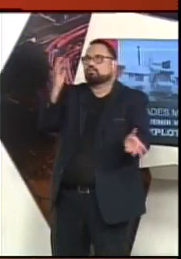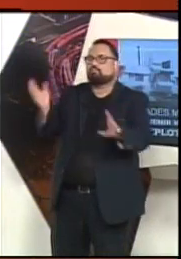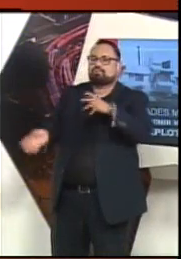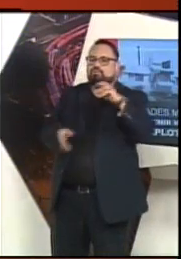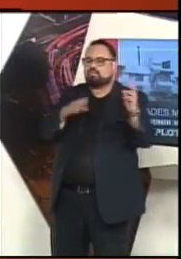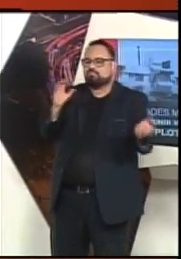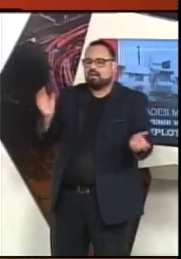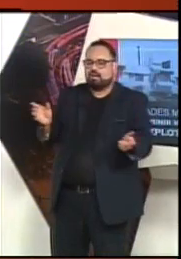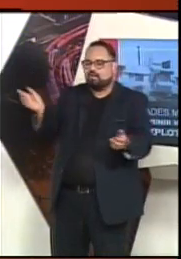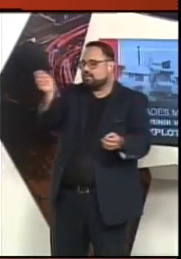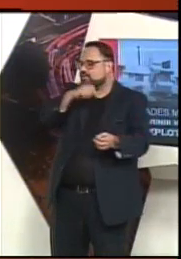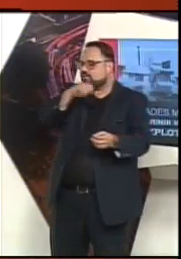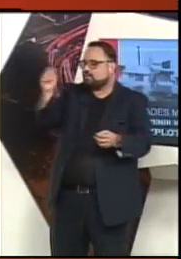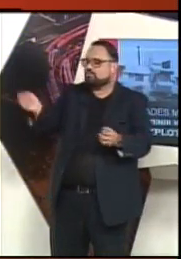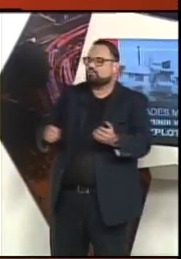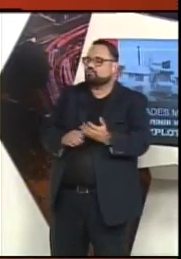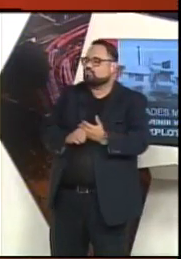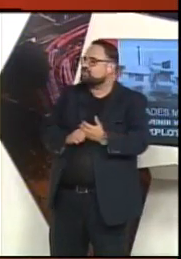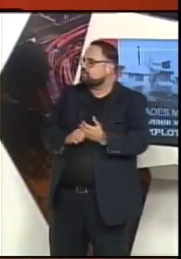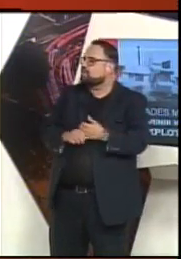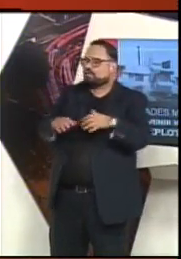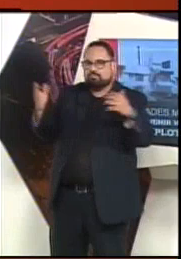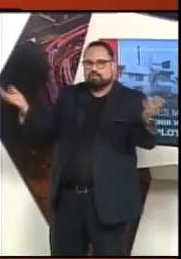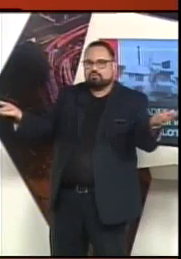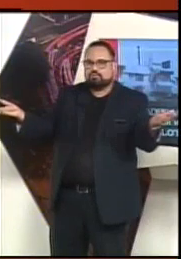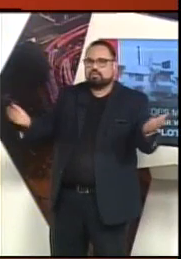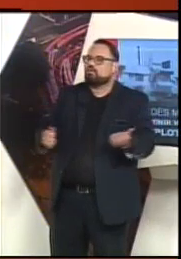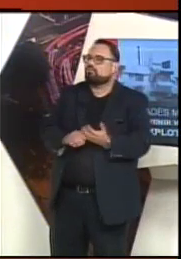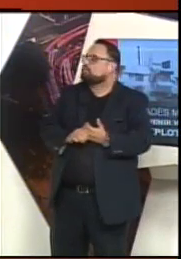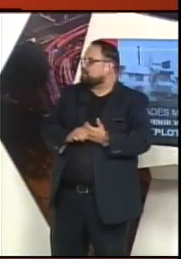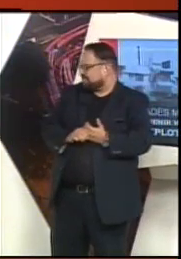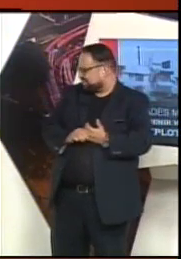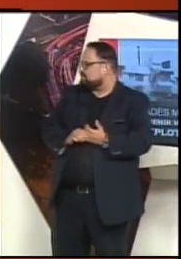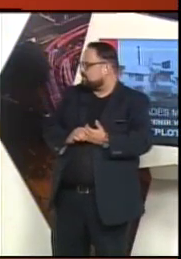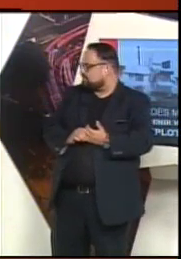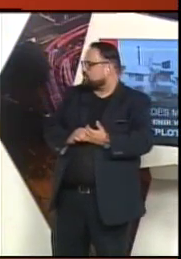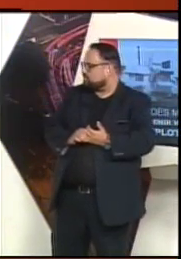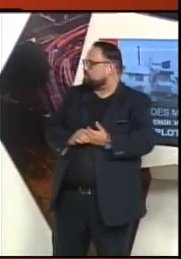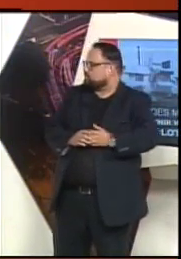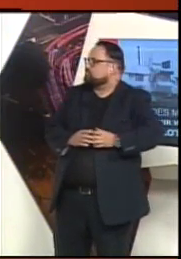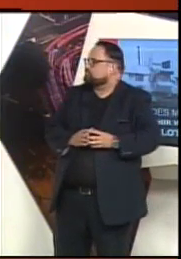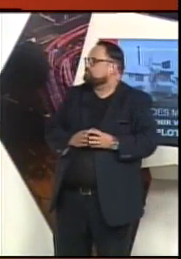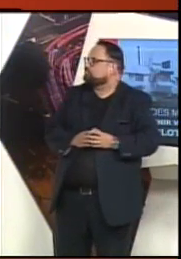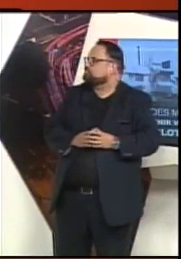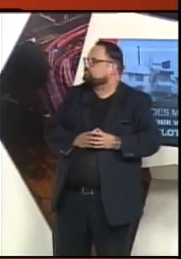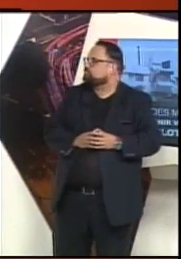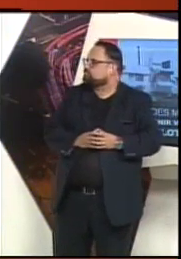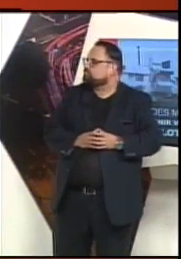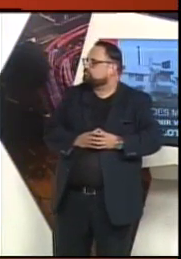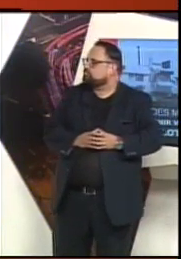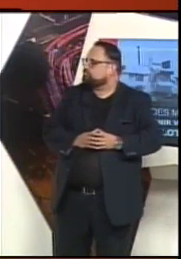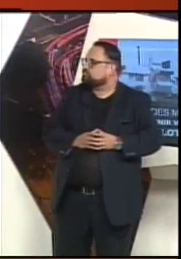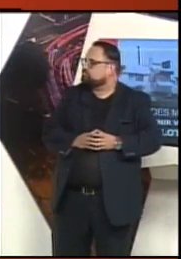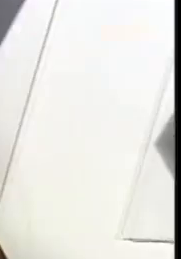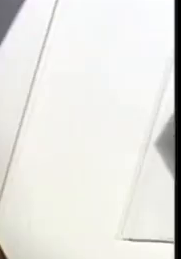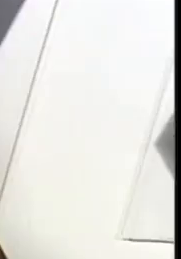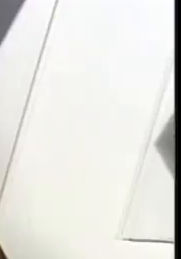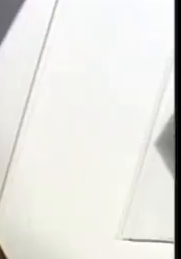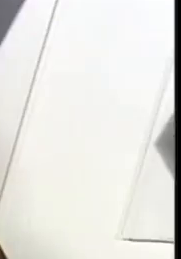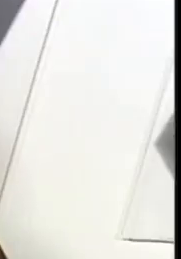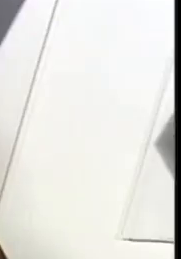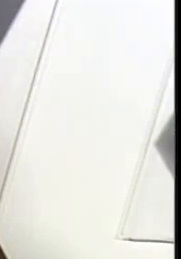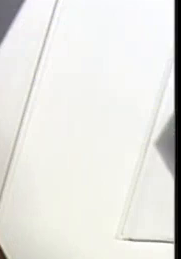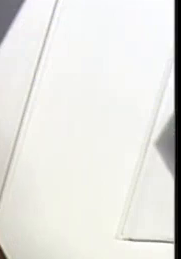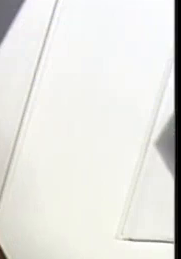niños haciendo piruetas malabares lavando los wings y pidiendo dinero terrible situación y aparte de eso giulio